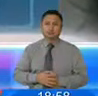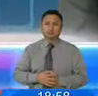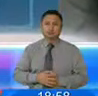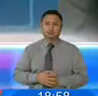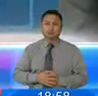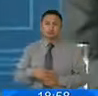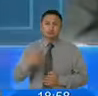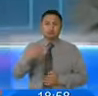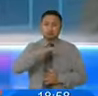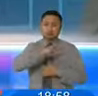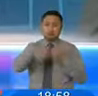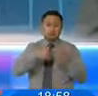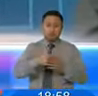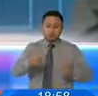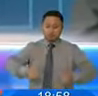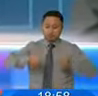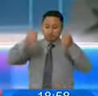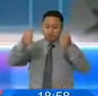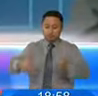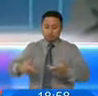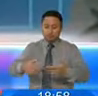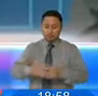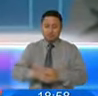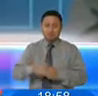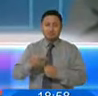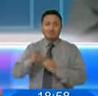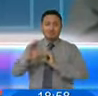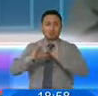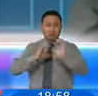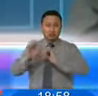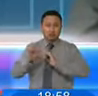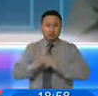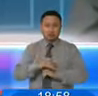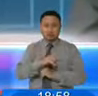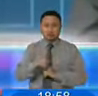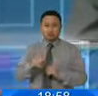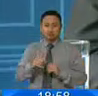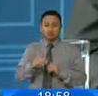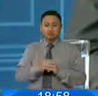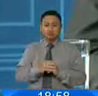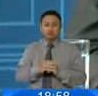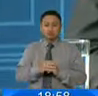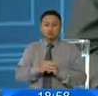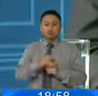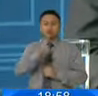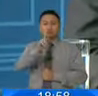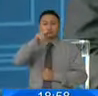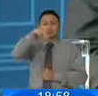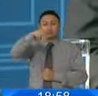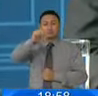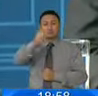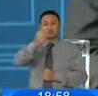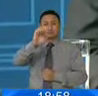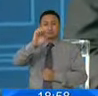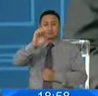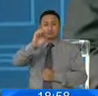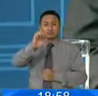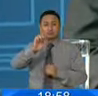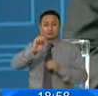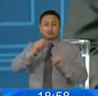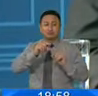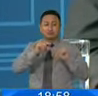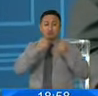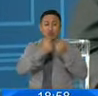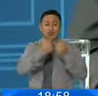que no la comunicación entre la únase y los